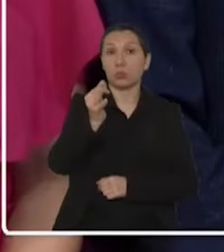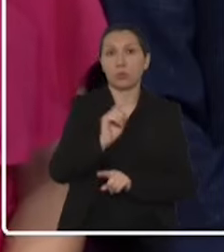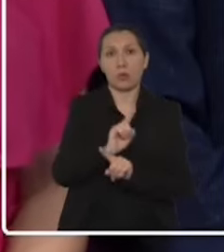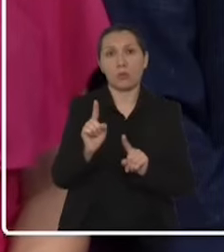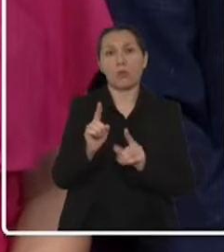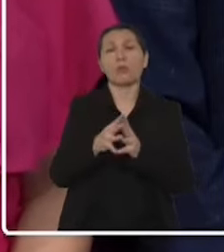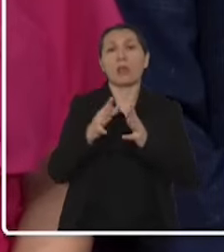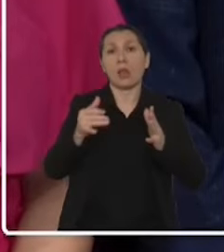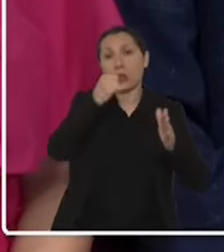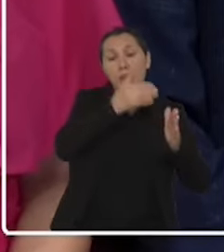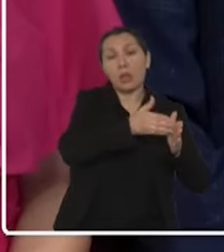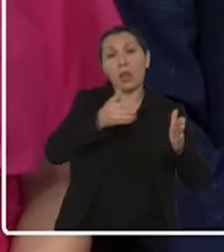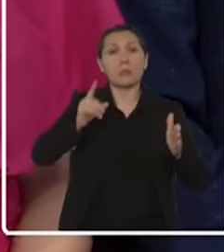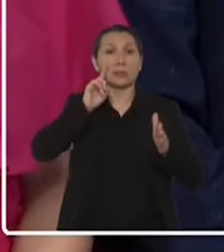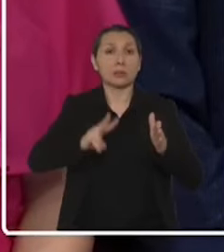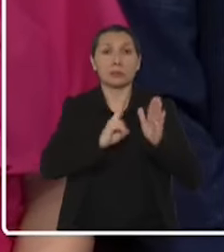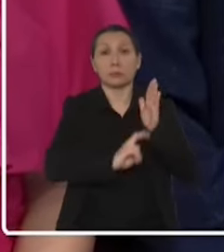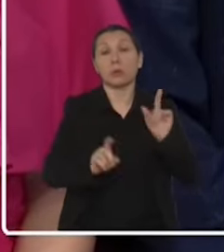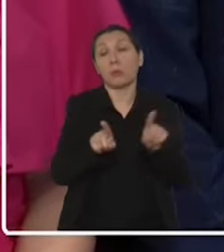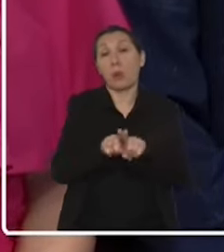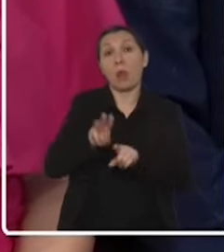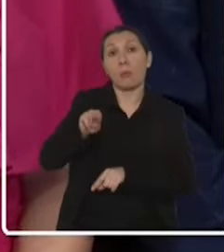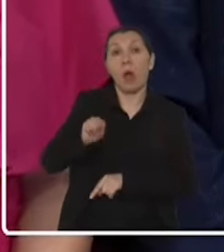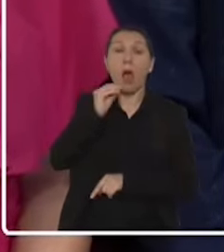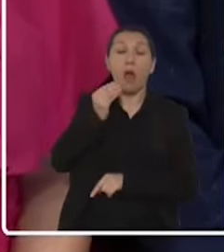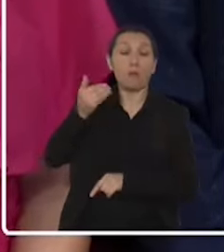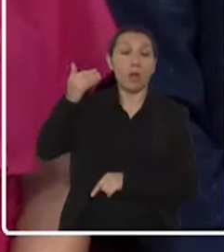no tengan tantas lagunas como todas nuestras madres, abuelas y nosotras mismas.